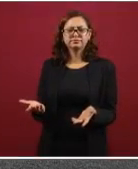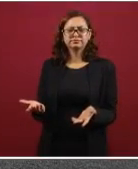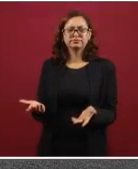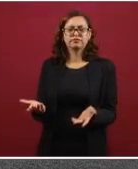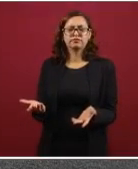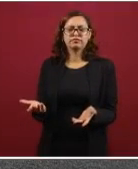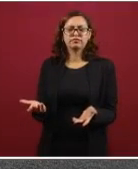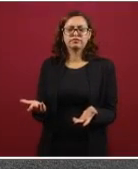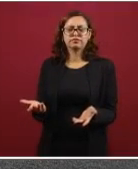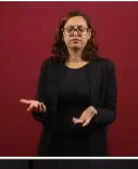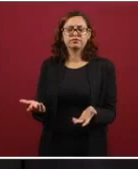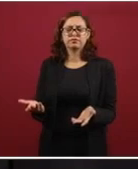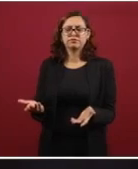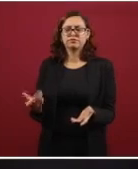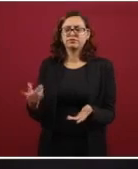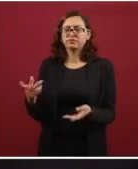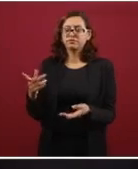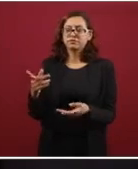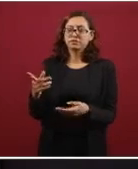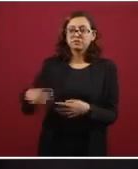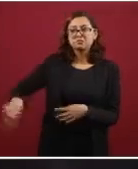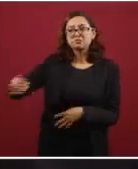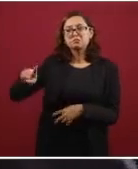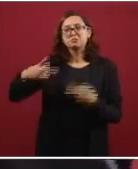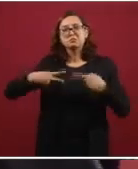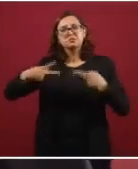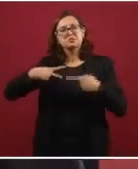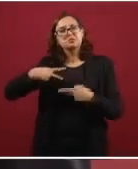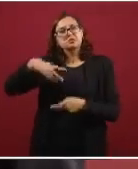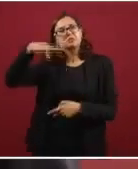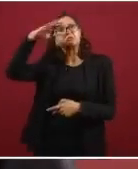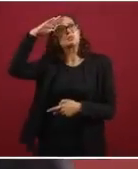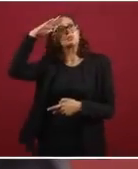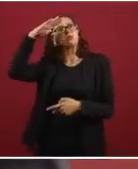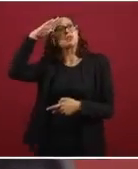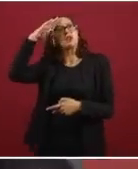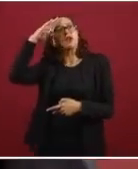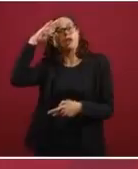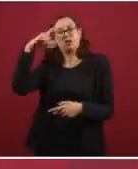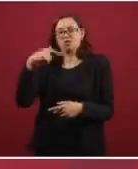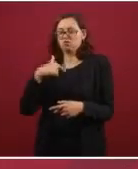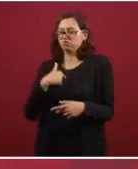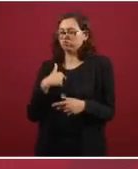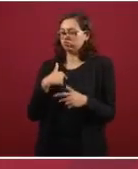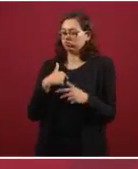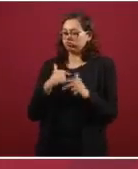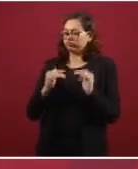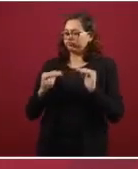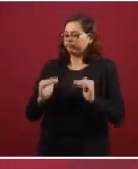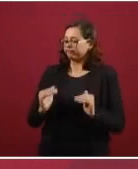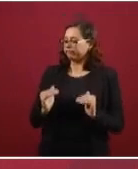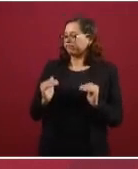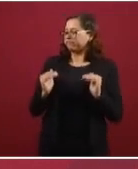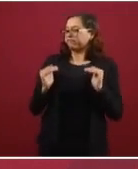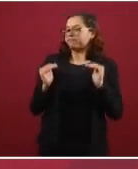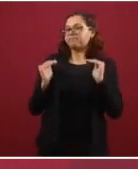estatus, fama, el tomar un